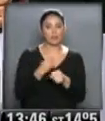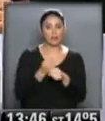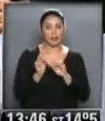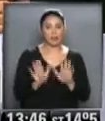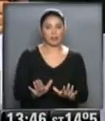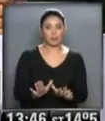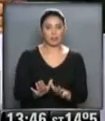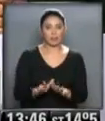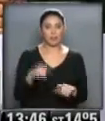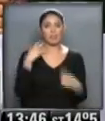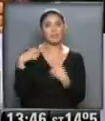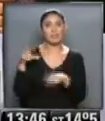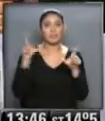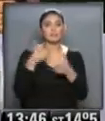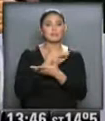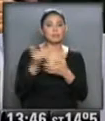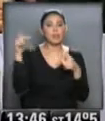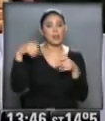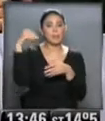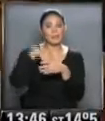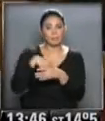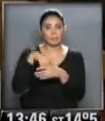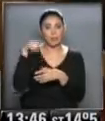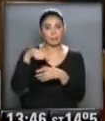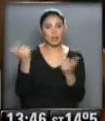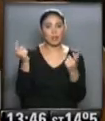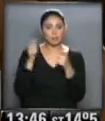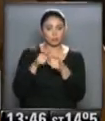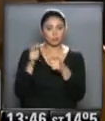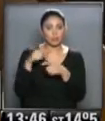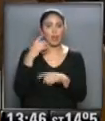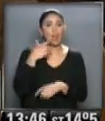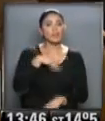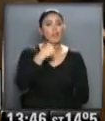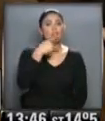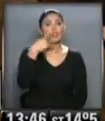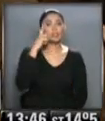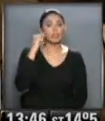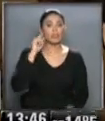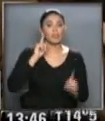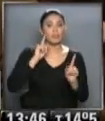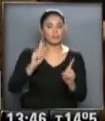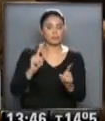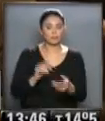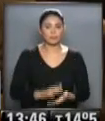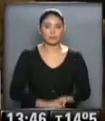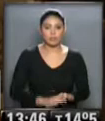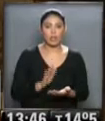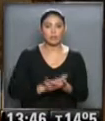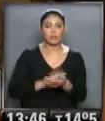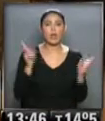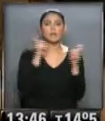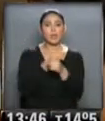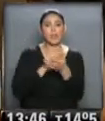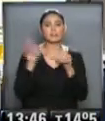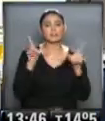con los distintos medios que están participando de este encuentro. Recordamos que esto es durante dos jornadas, que se está hablando de la problemática de